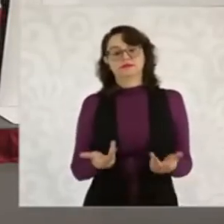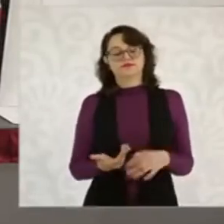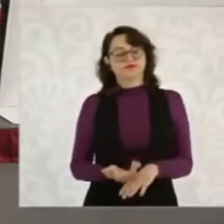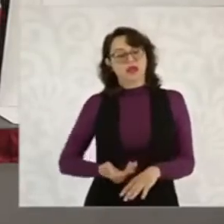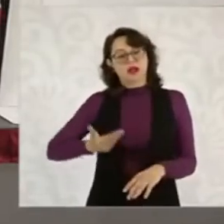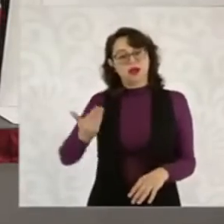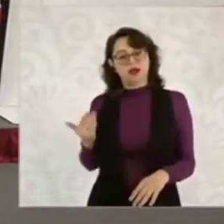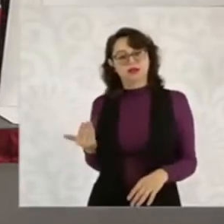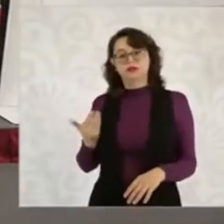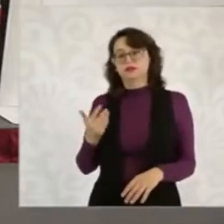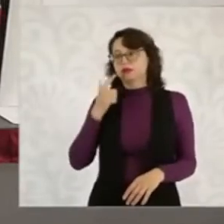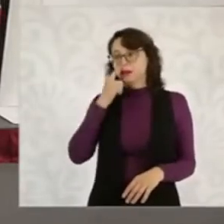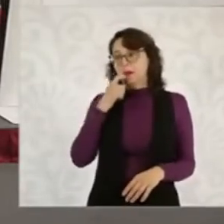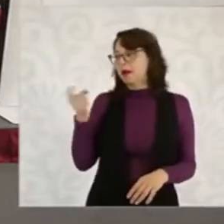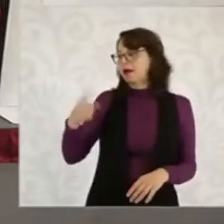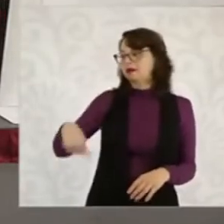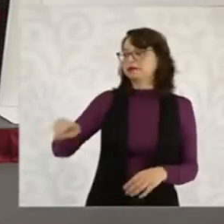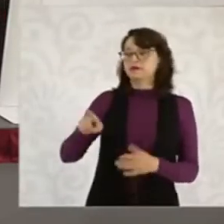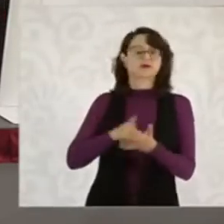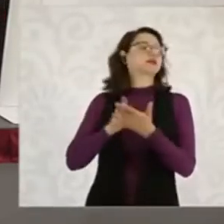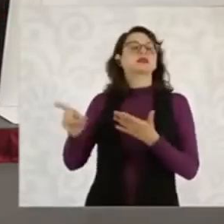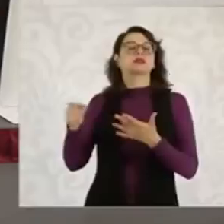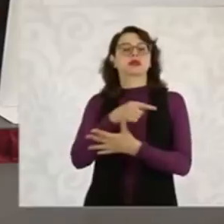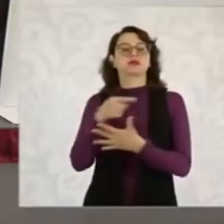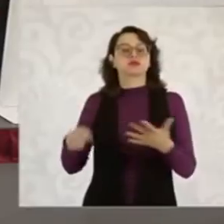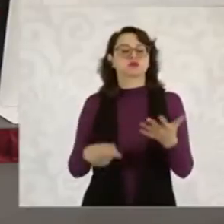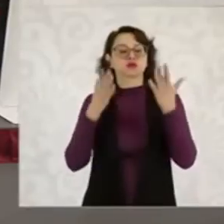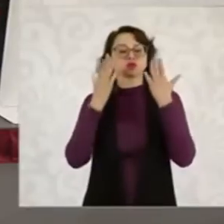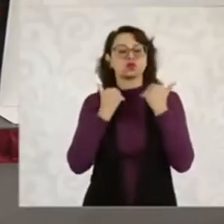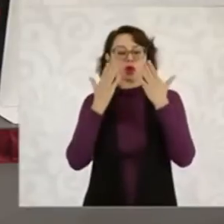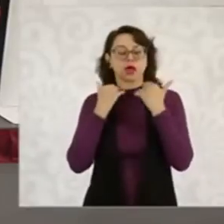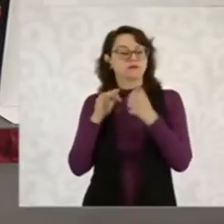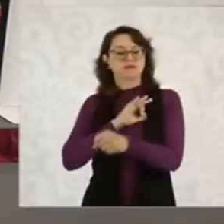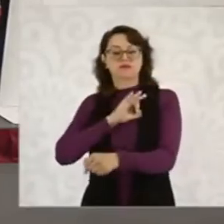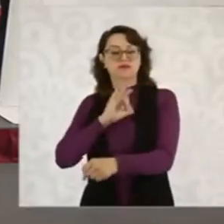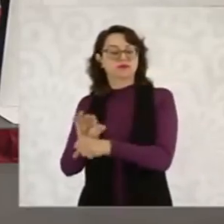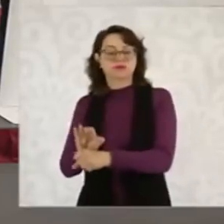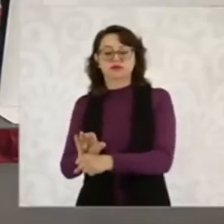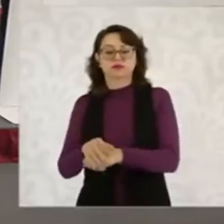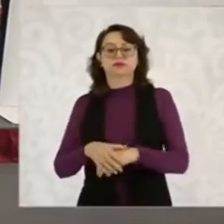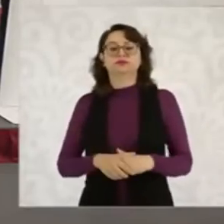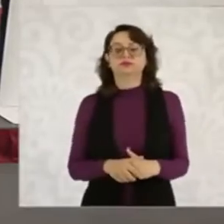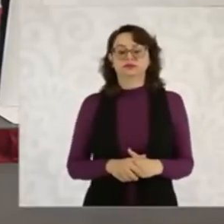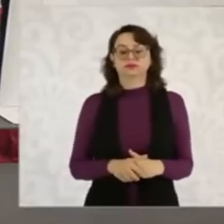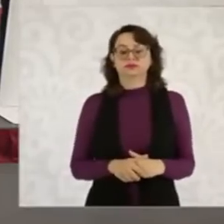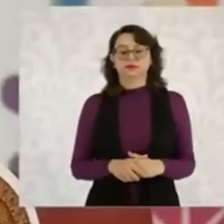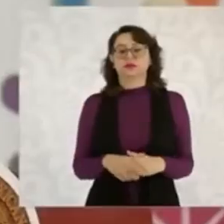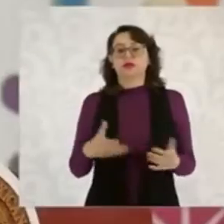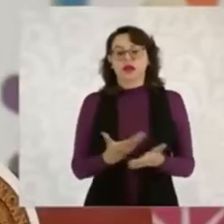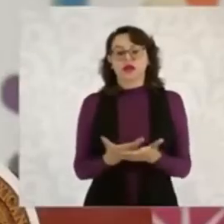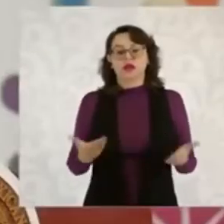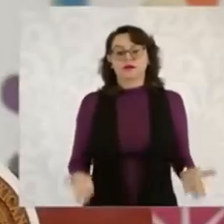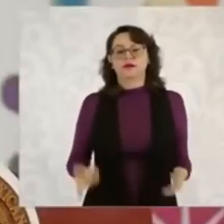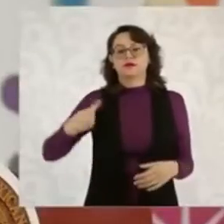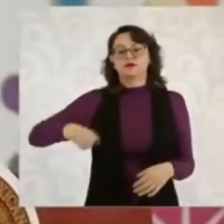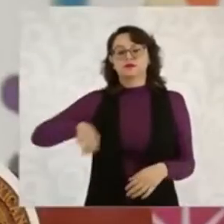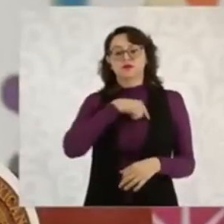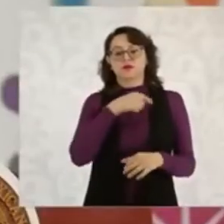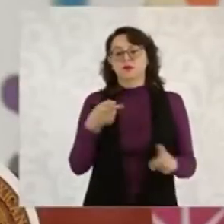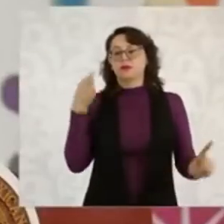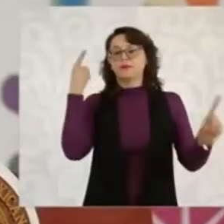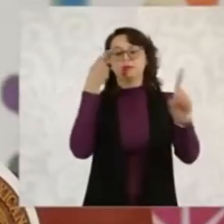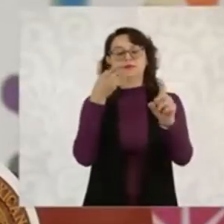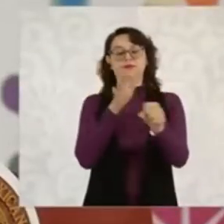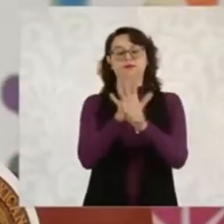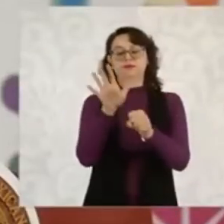estaban excluidos de la red de seguridad social del país. Lo que estamos buscando además con los